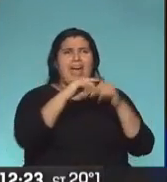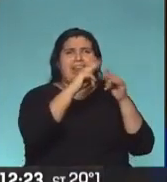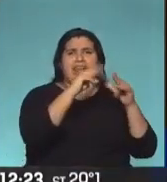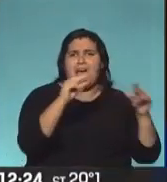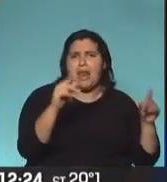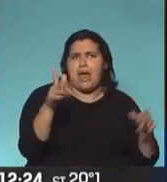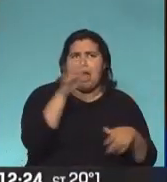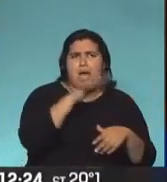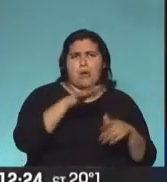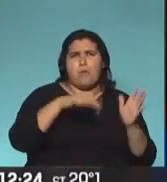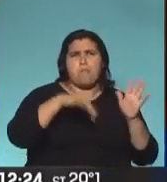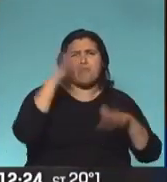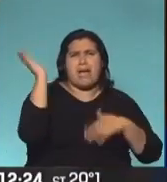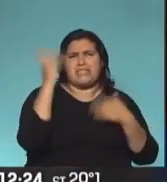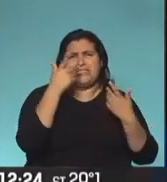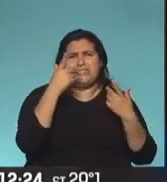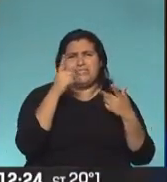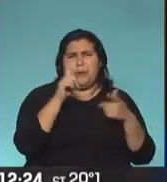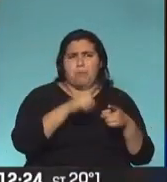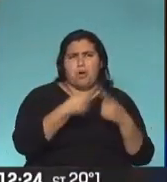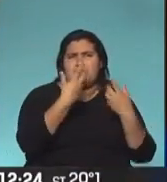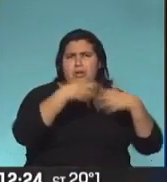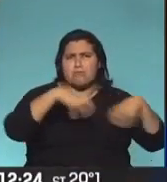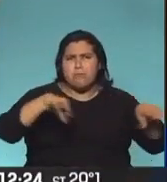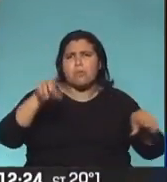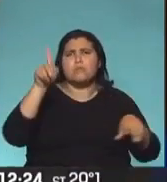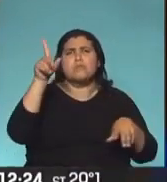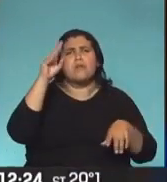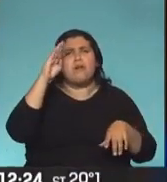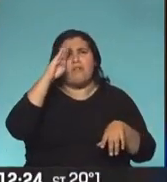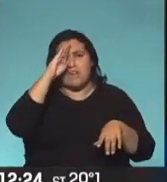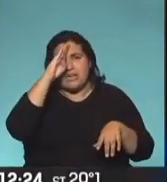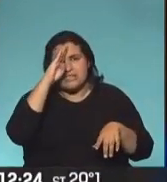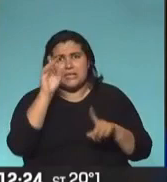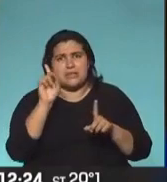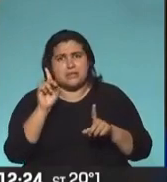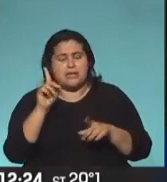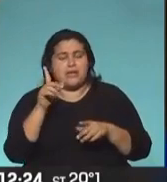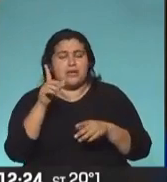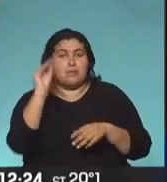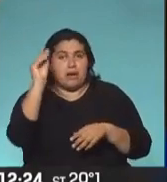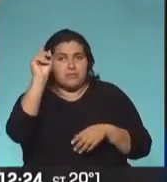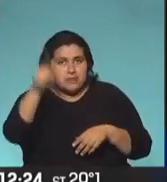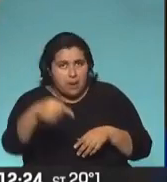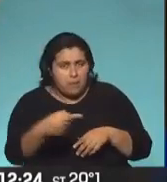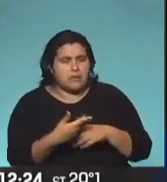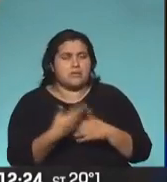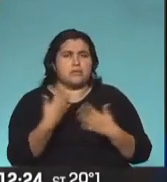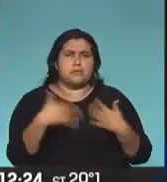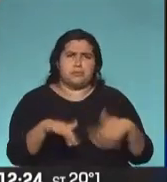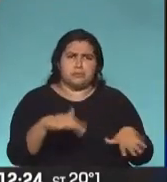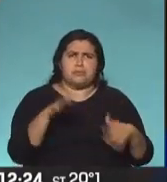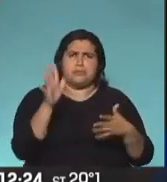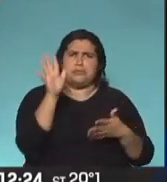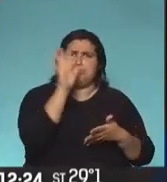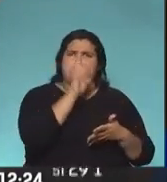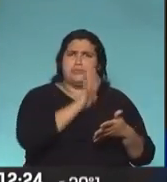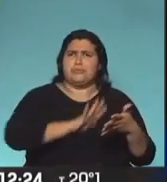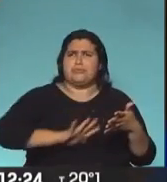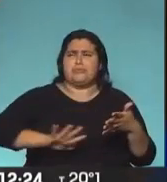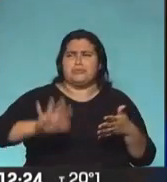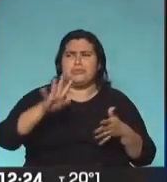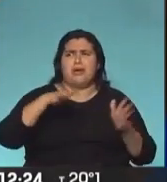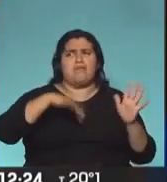polarización política dentro de brasil con la salida de lula así que sí es una situación muy preocupante que nos